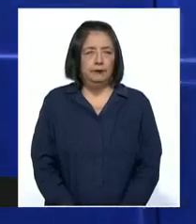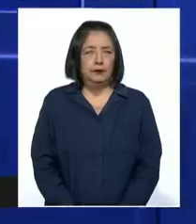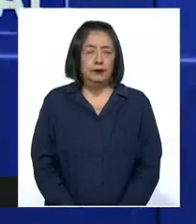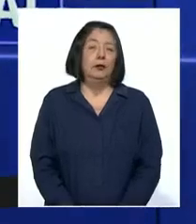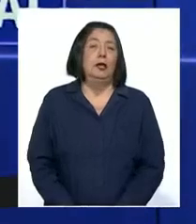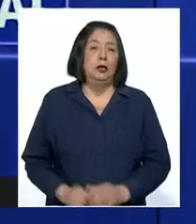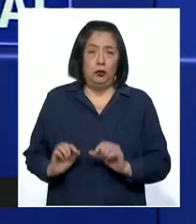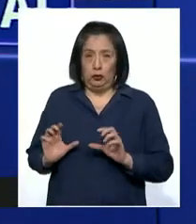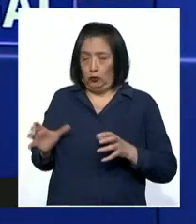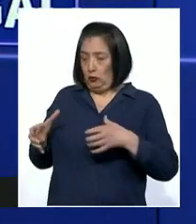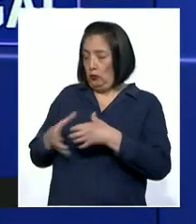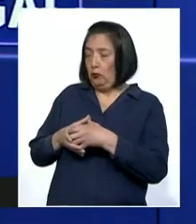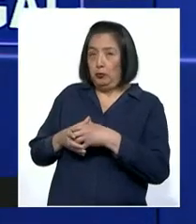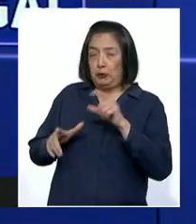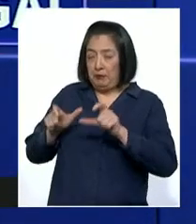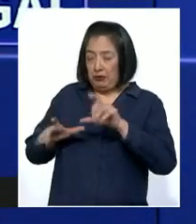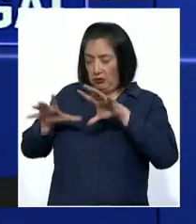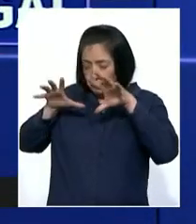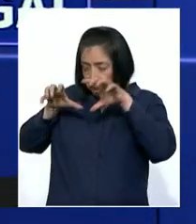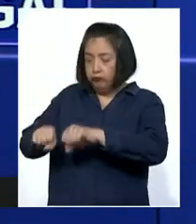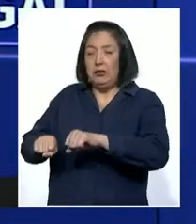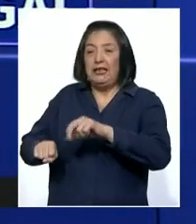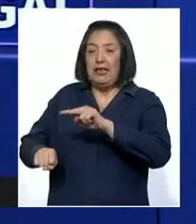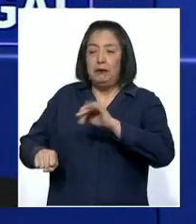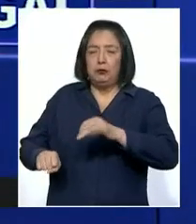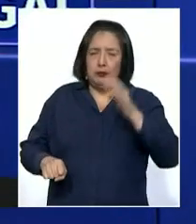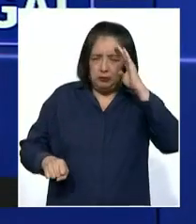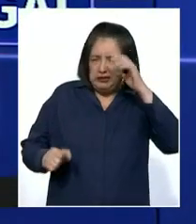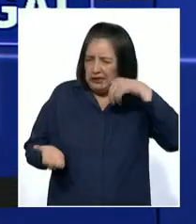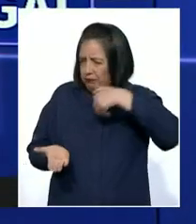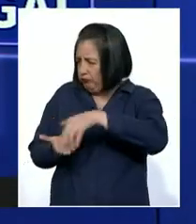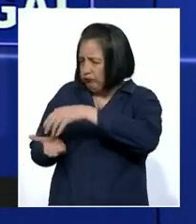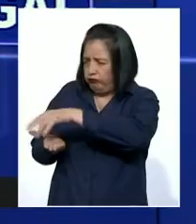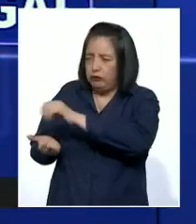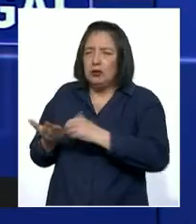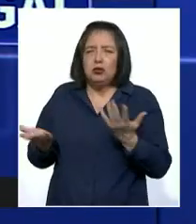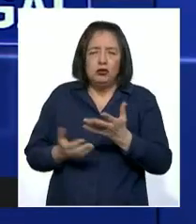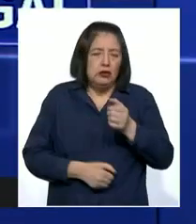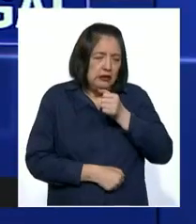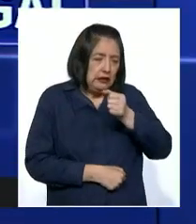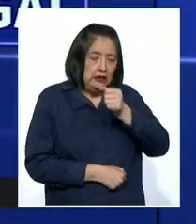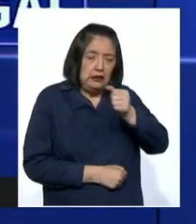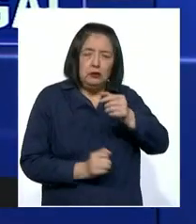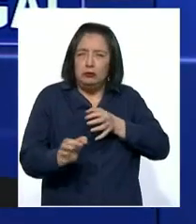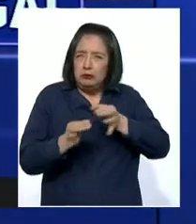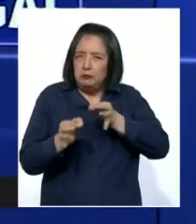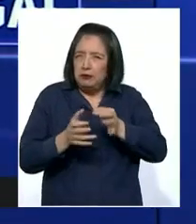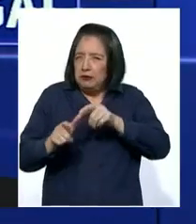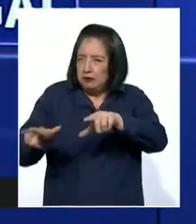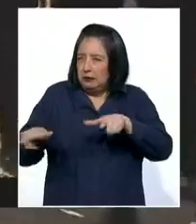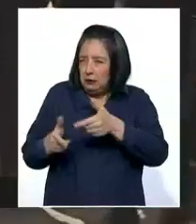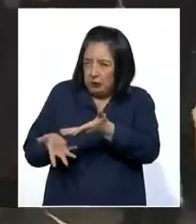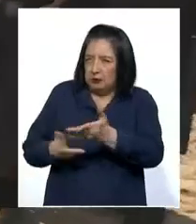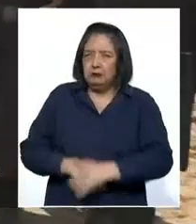policías desalojaron a un grupo Invasores en aplo Montoya nos tiene más detalles desde el lugar de los hechos